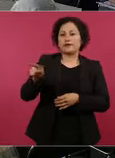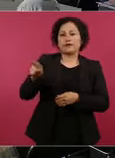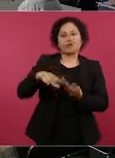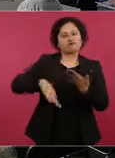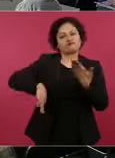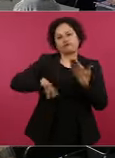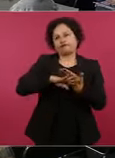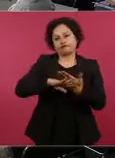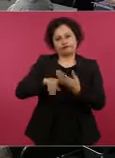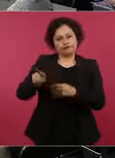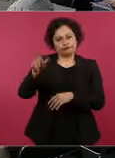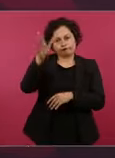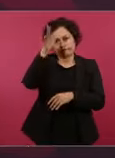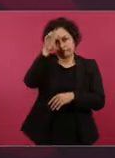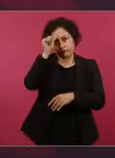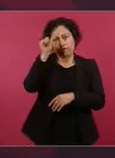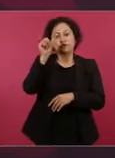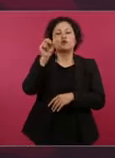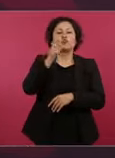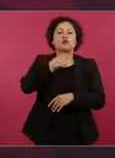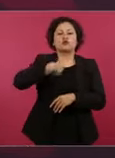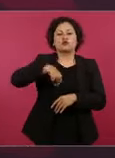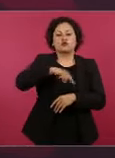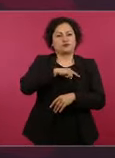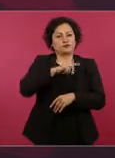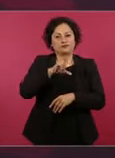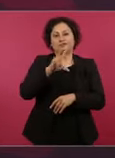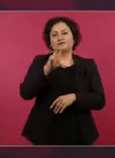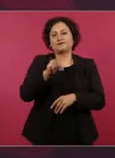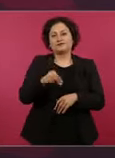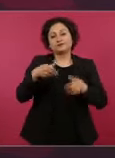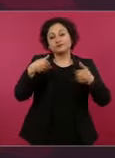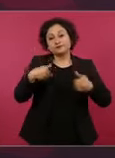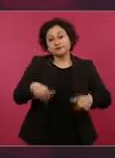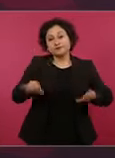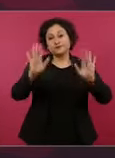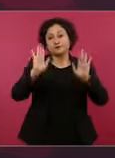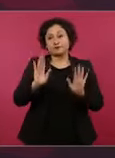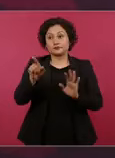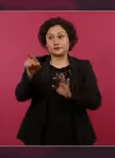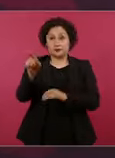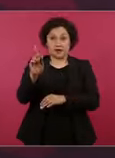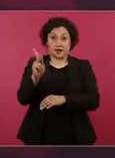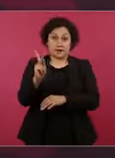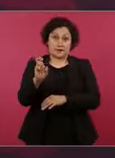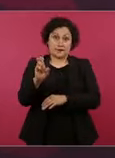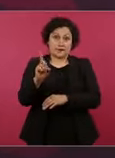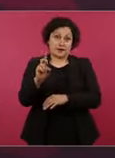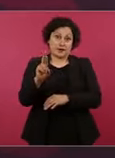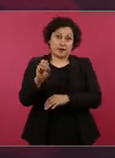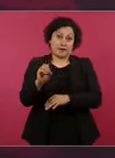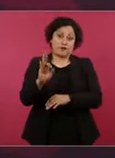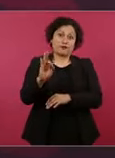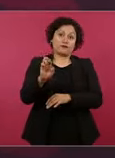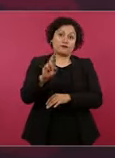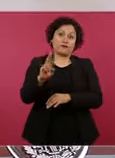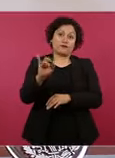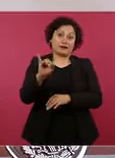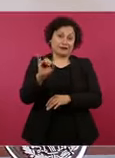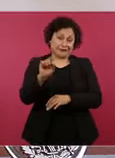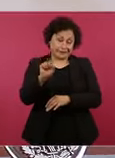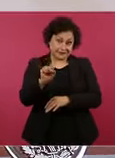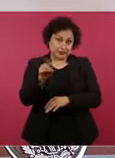según Pedro Ferriz, está financiado Loret de Mola por Roberto Madrazo, que también está en